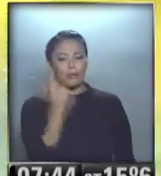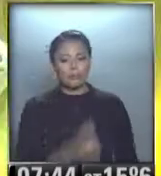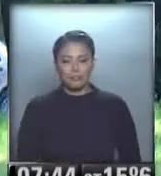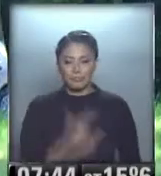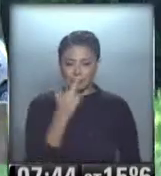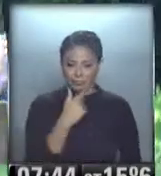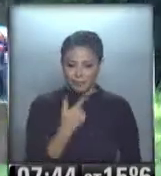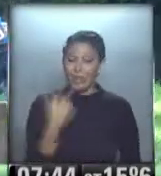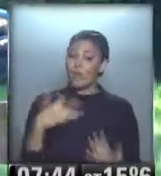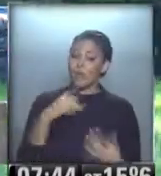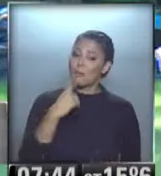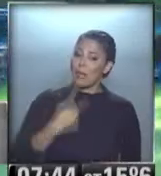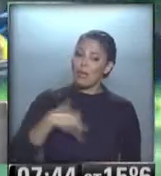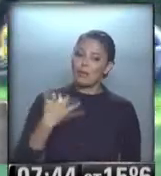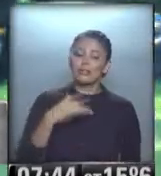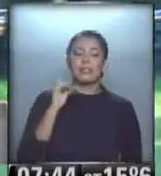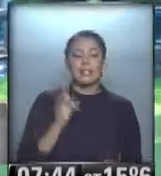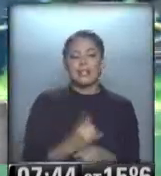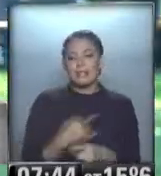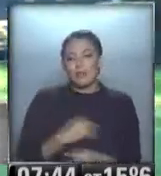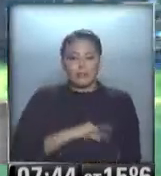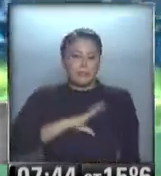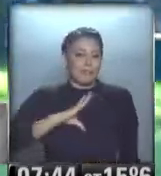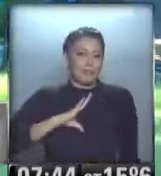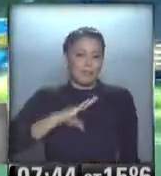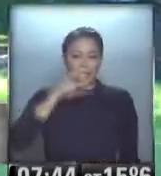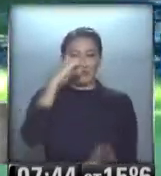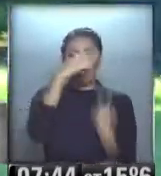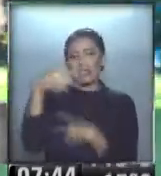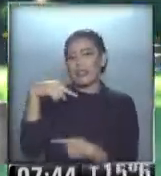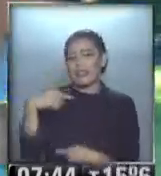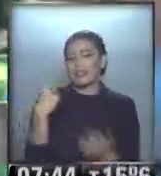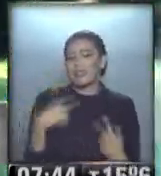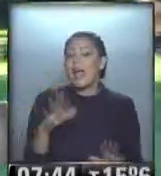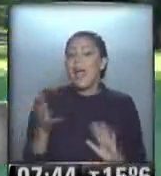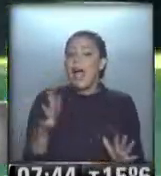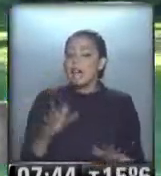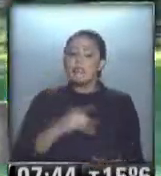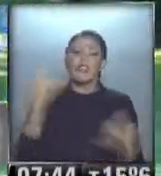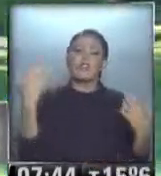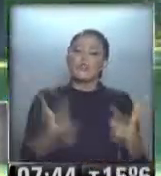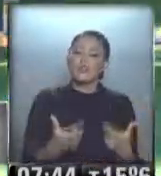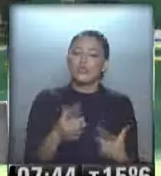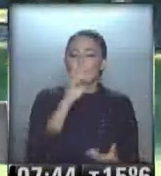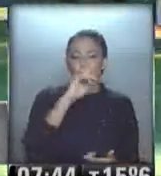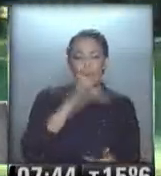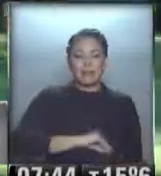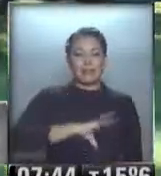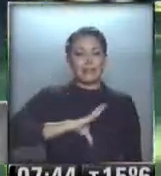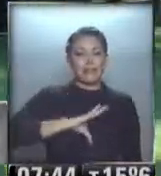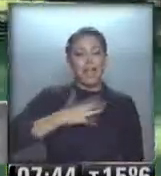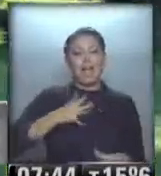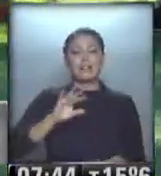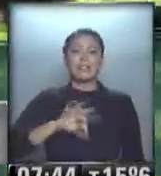día, qué pregunta, ¿eh? Y como siempre uno se enamora, ¿no? De tantas cosas, a veces tiene la suerte de enamorarse de una chica, otras veces de otra, de